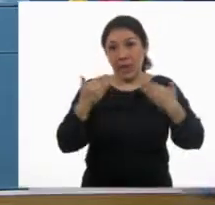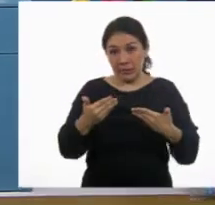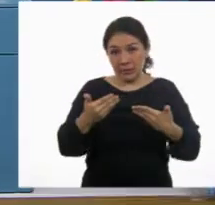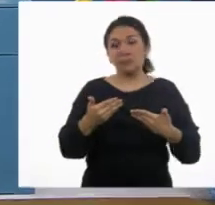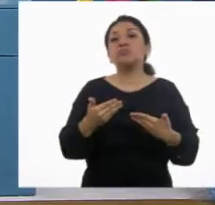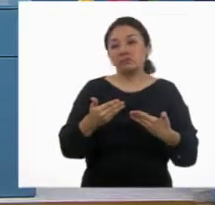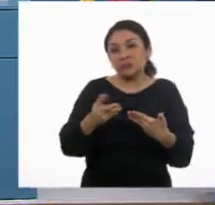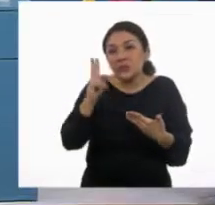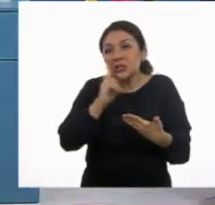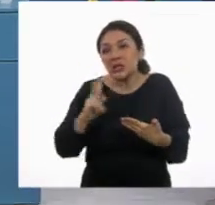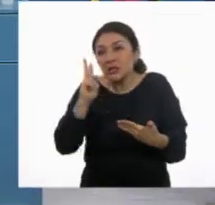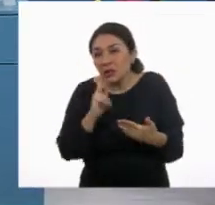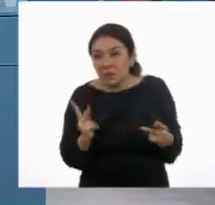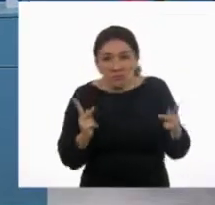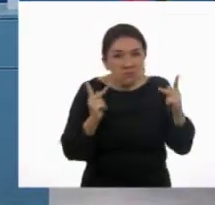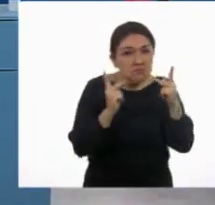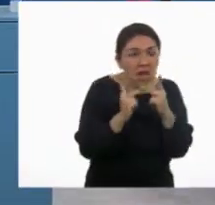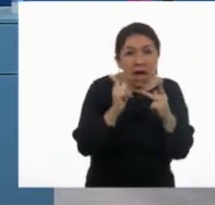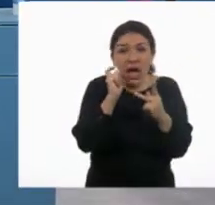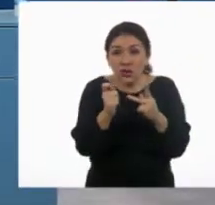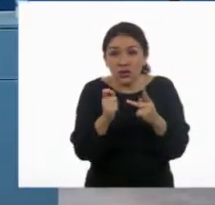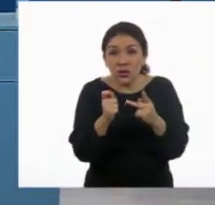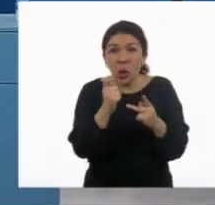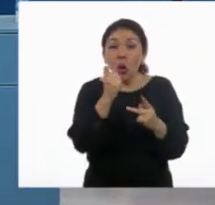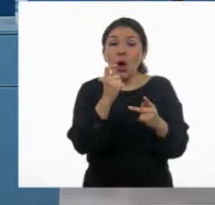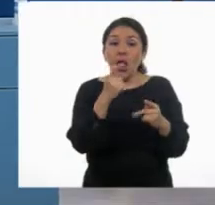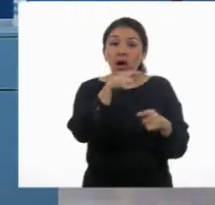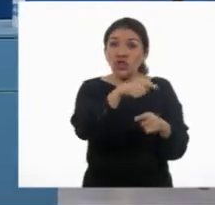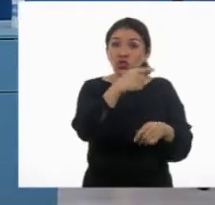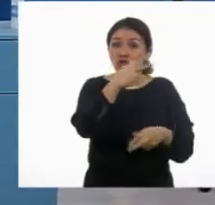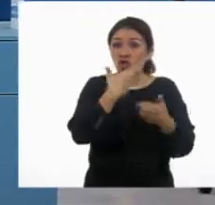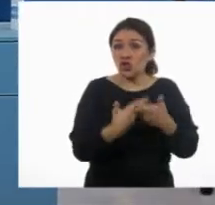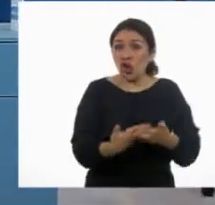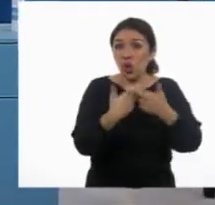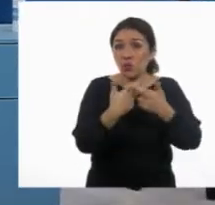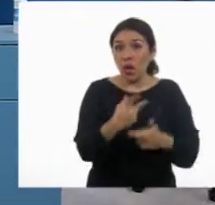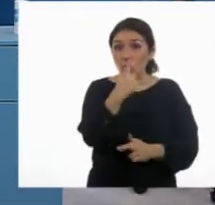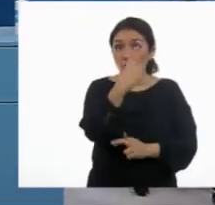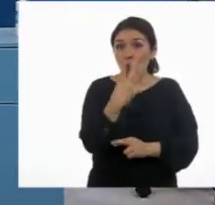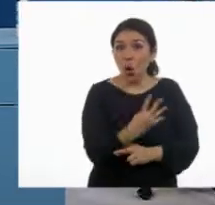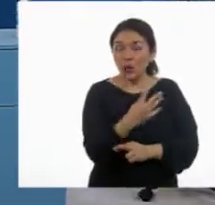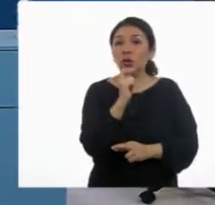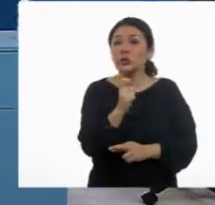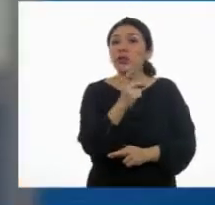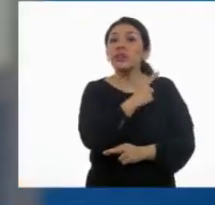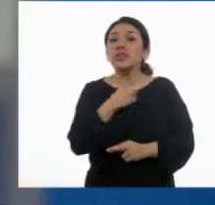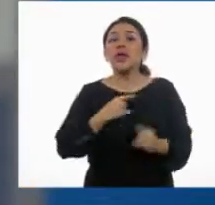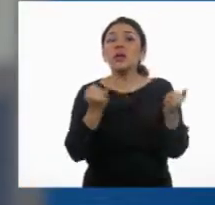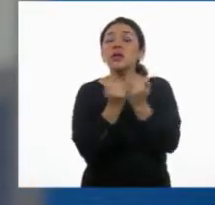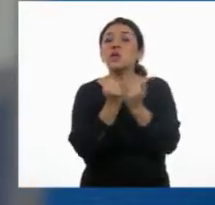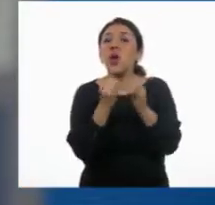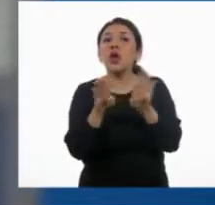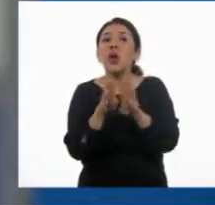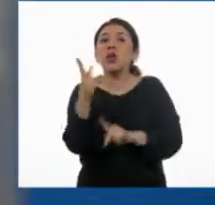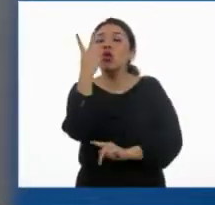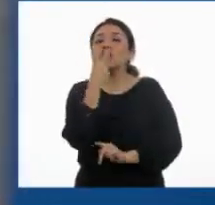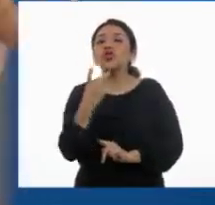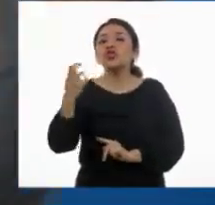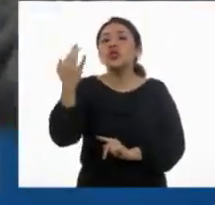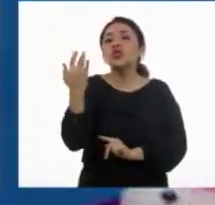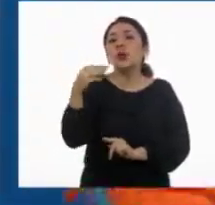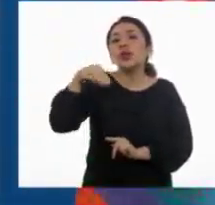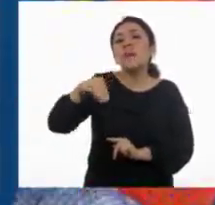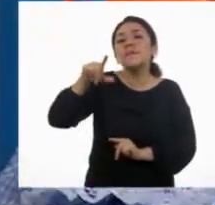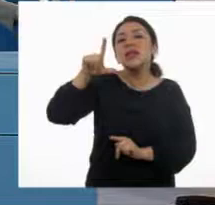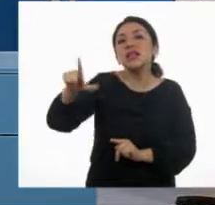a comprobar que este cuarto que nos sobra tiene que ser lo mismo que los 250